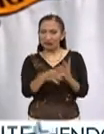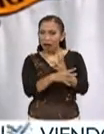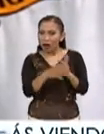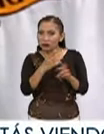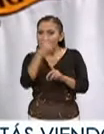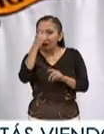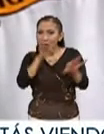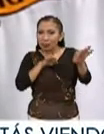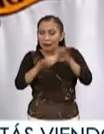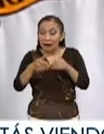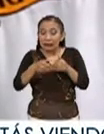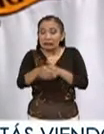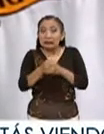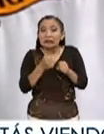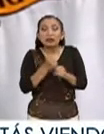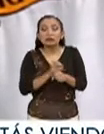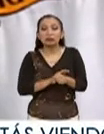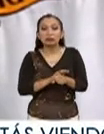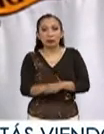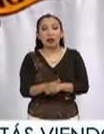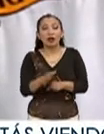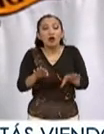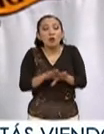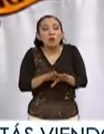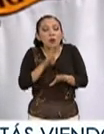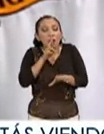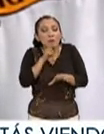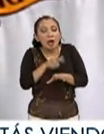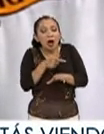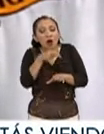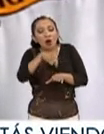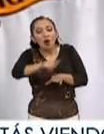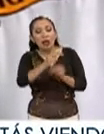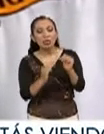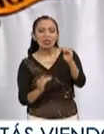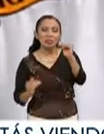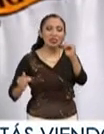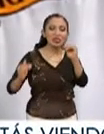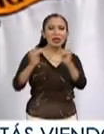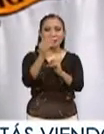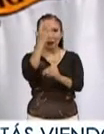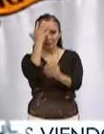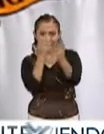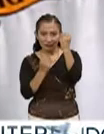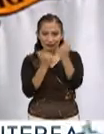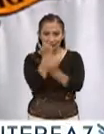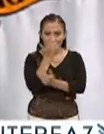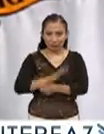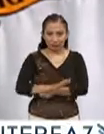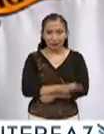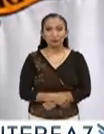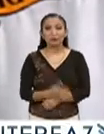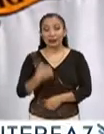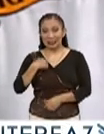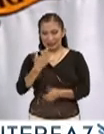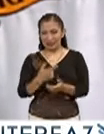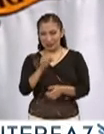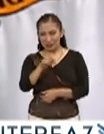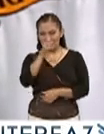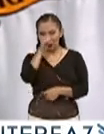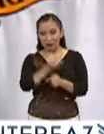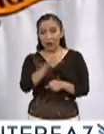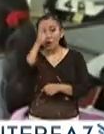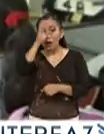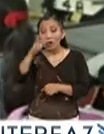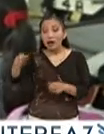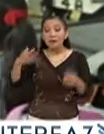crítico para trabajar en este año es cómo mejorar el nivel de aprendizaje de los estudiantes. El secretario asegura que en